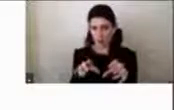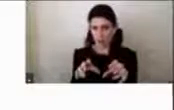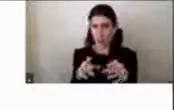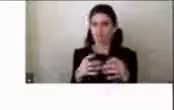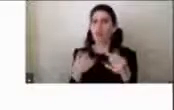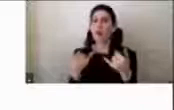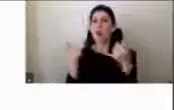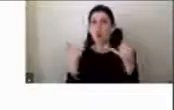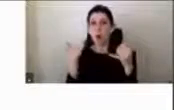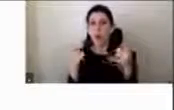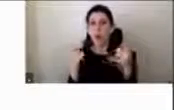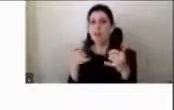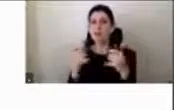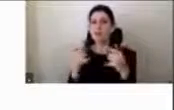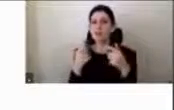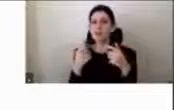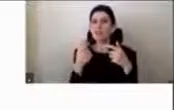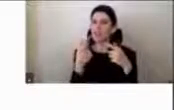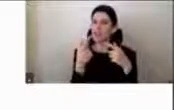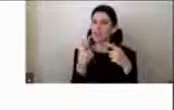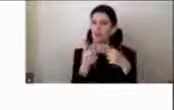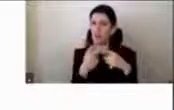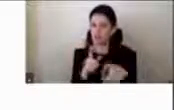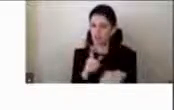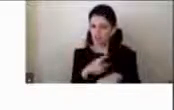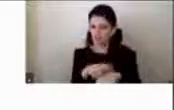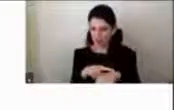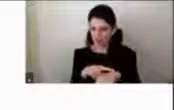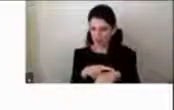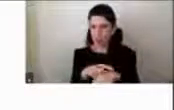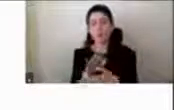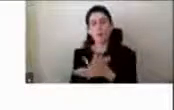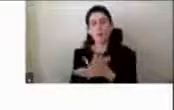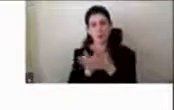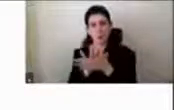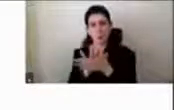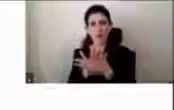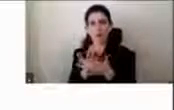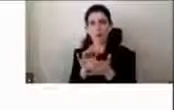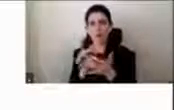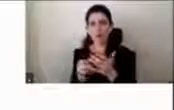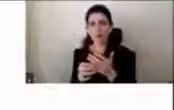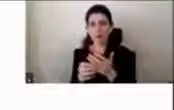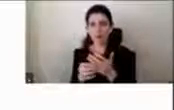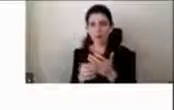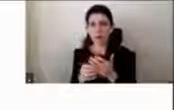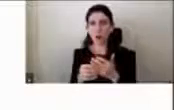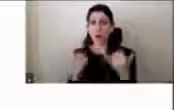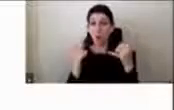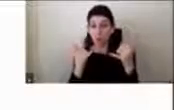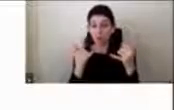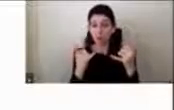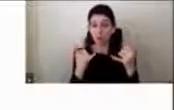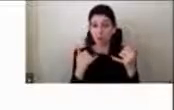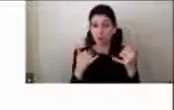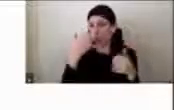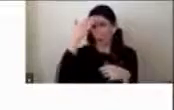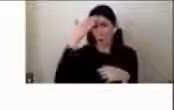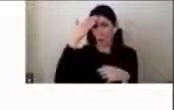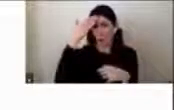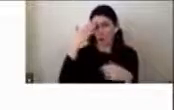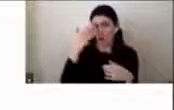adulto, categorizándolas en especies que tenían digo, juego frecuente o comúnmente